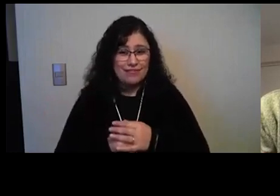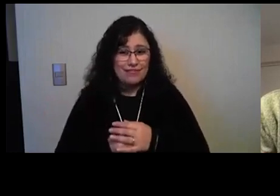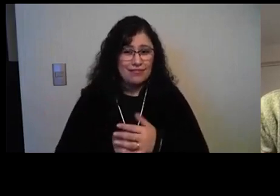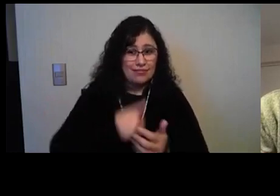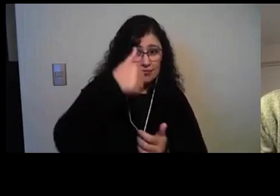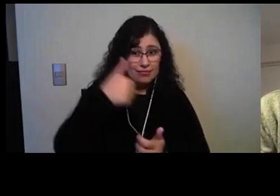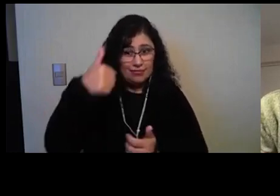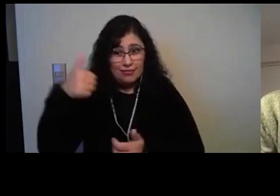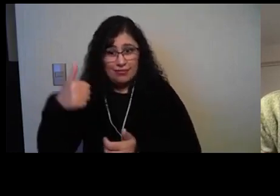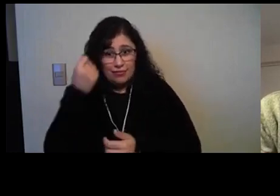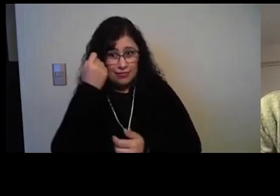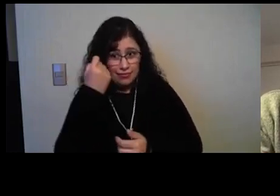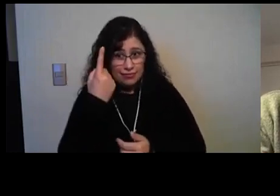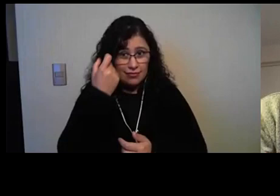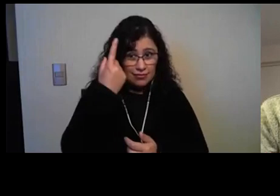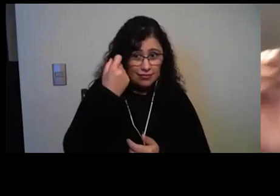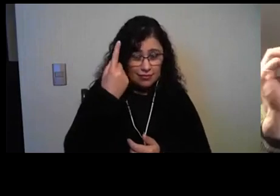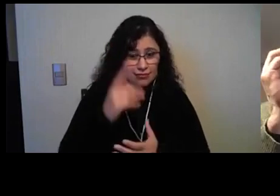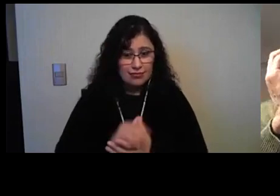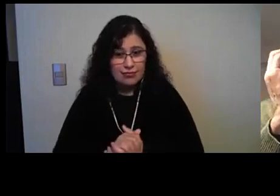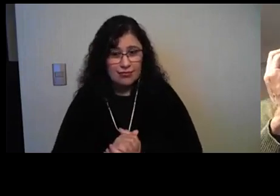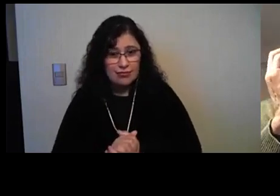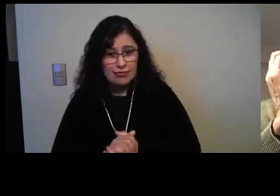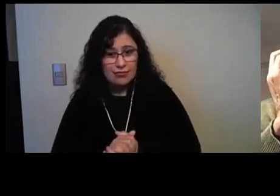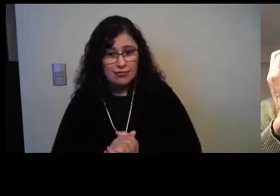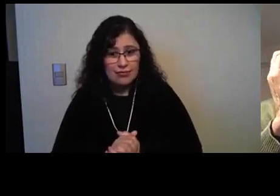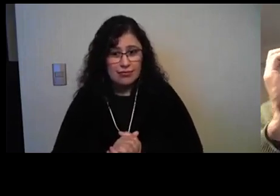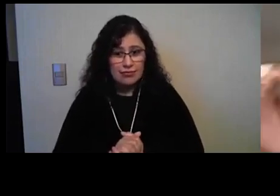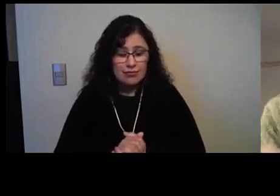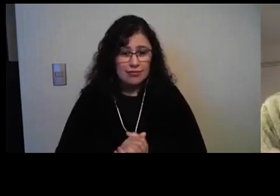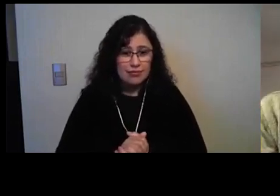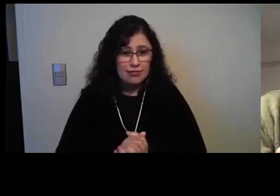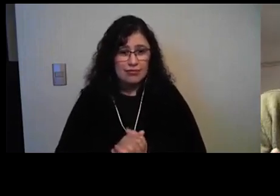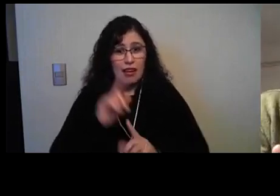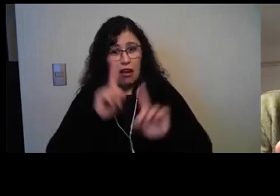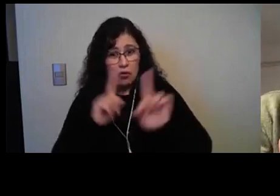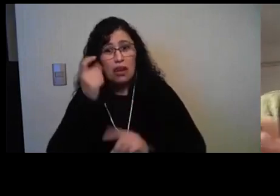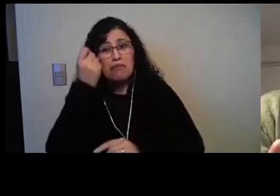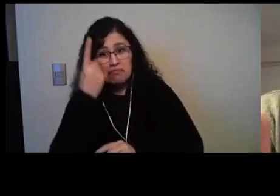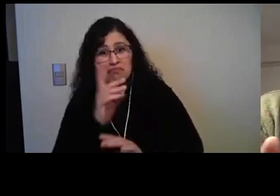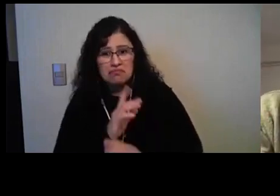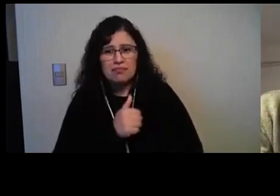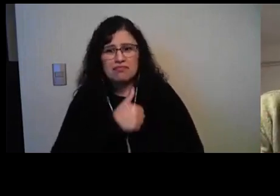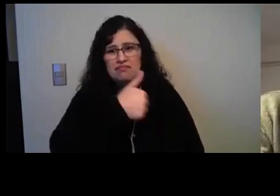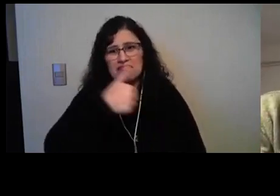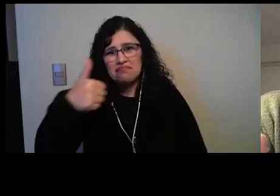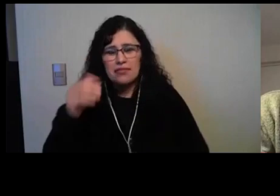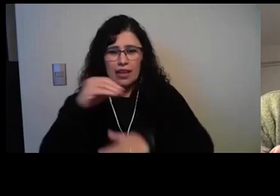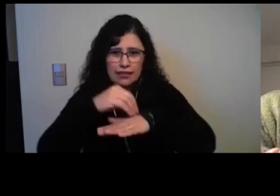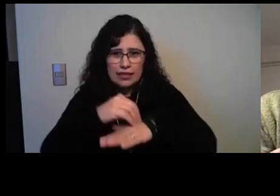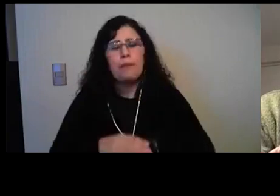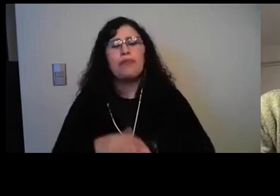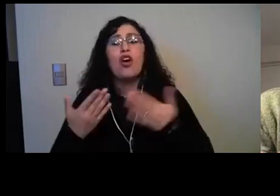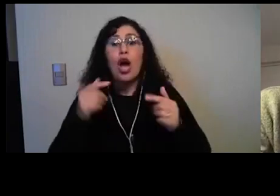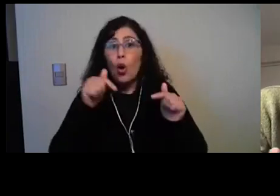Perfecto. Paula, ¿entendió? Bien. Araceli, Romina, perfecto. Ya. Y lo de hoy día en realidad es una